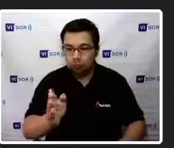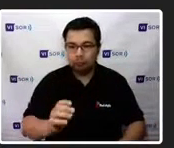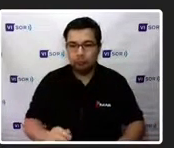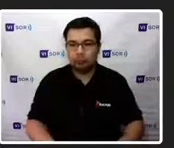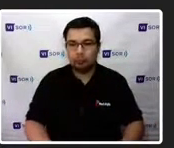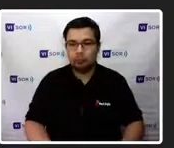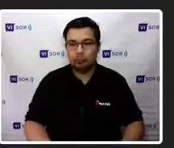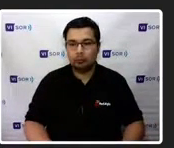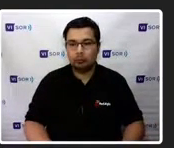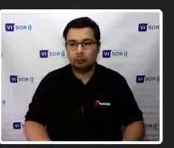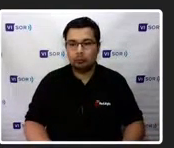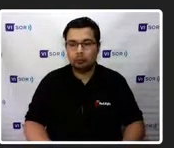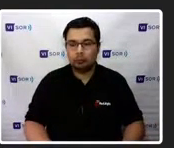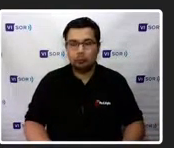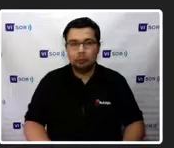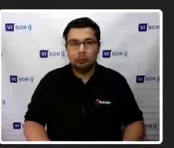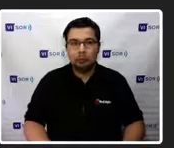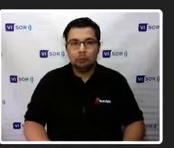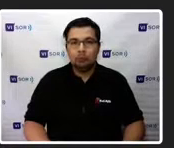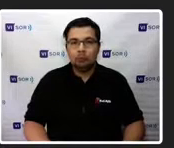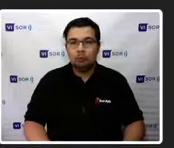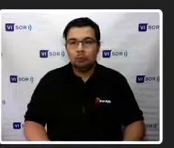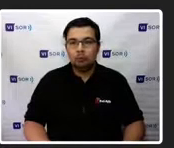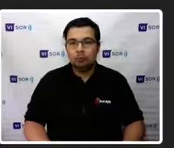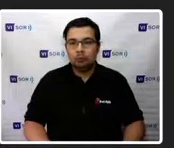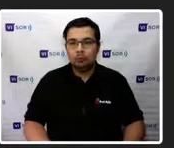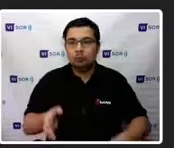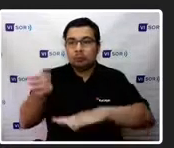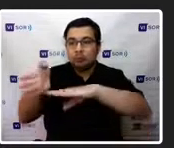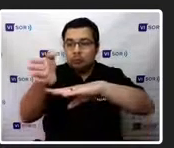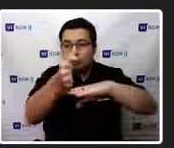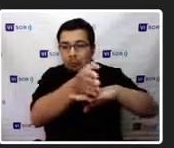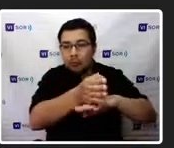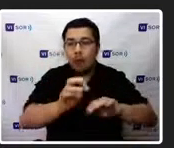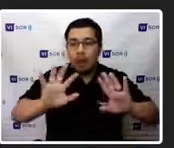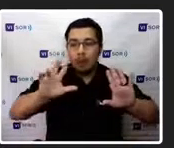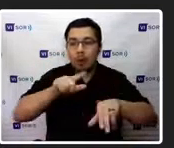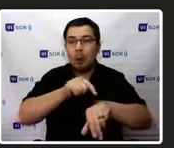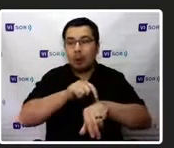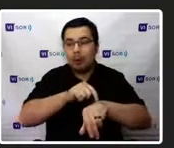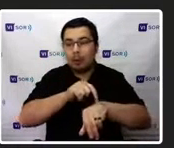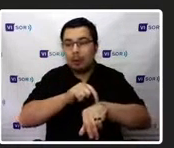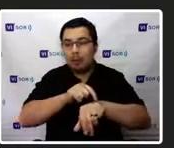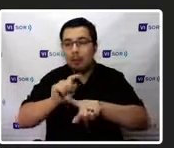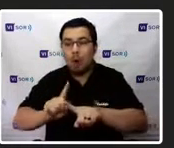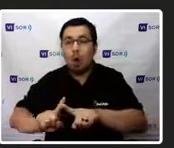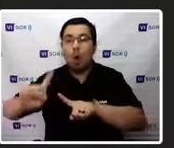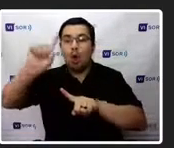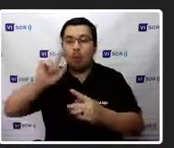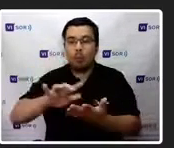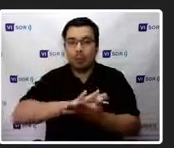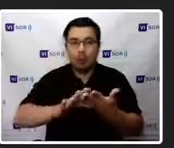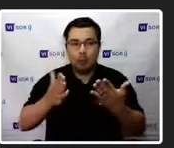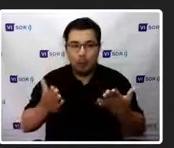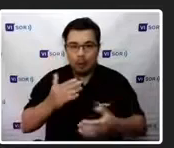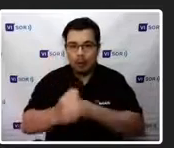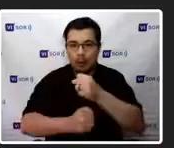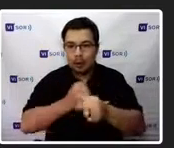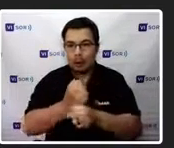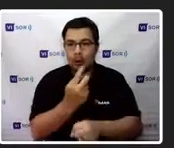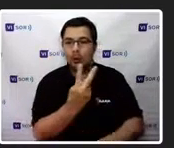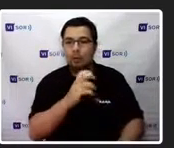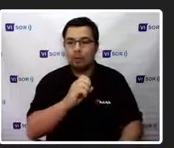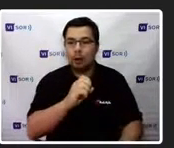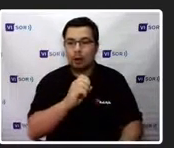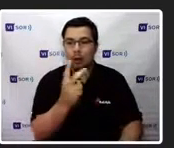Y los terrenos los realizamos en periodos no regulares. Por ejemplo, el año pasado, este año, 2021, hasta enero y marzo,